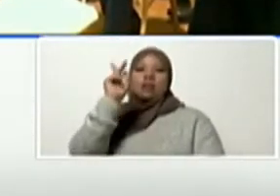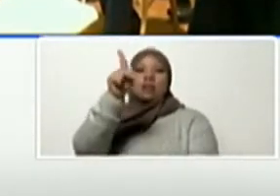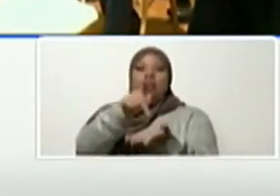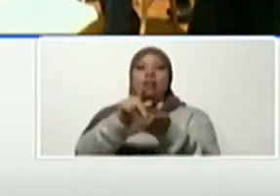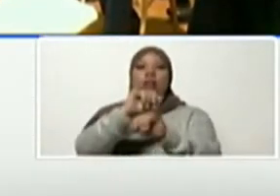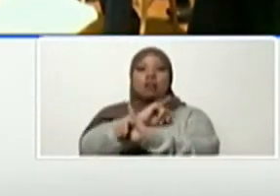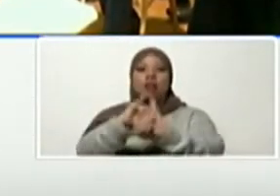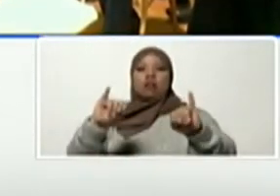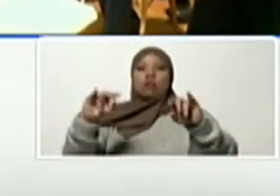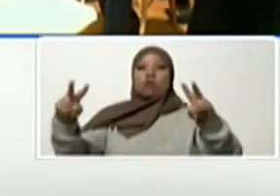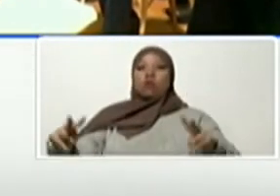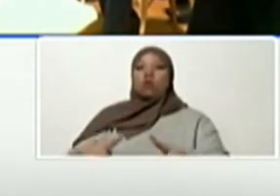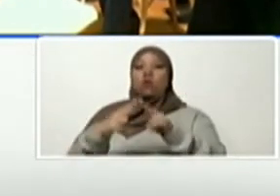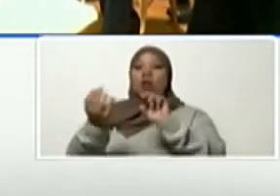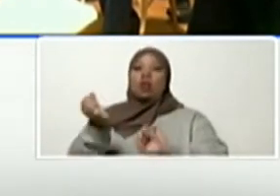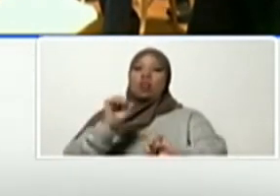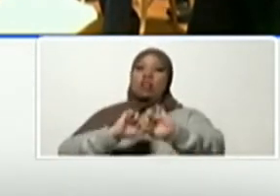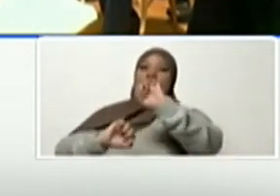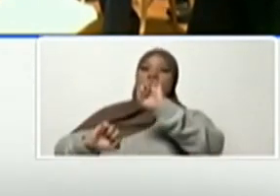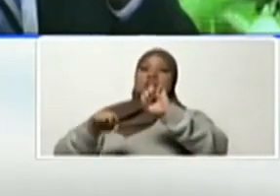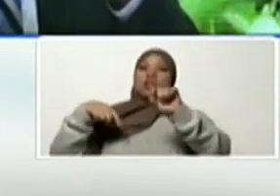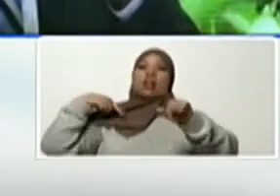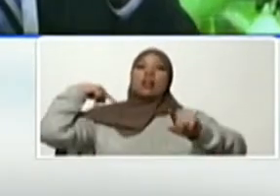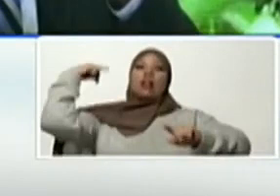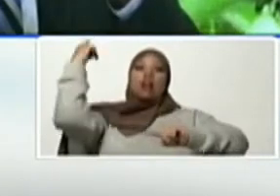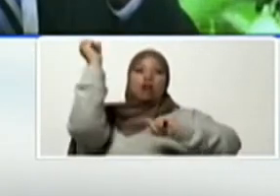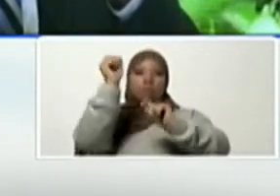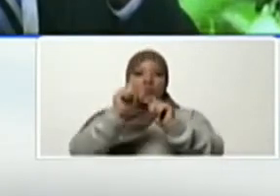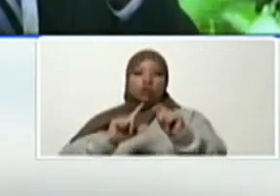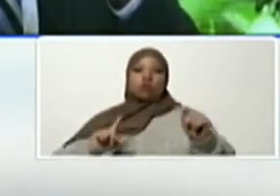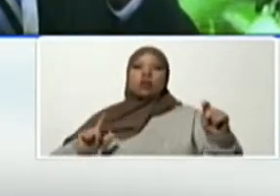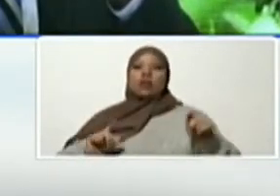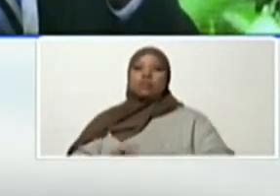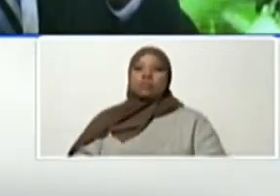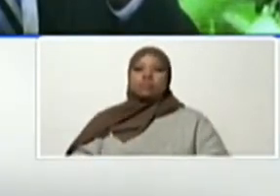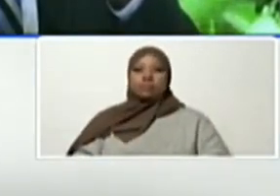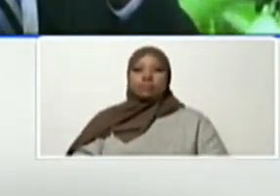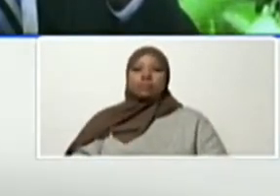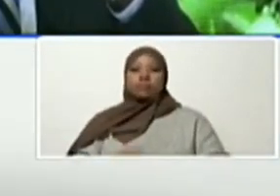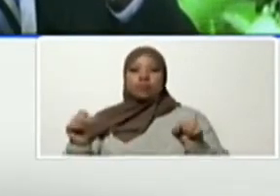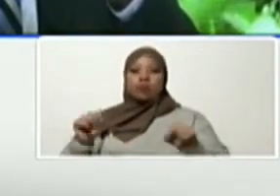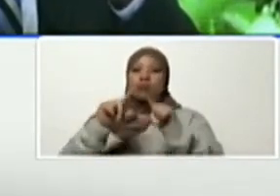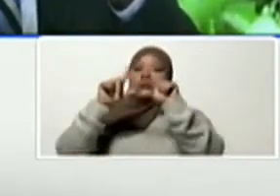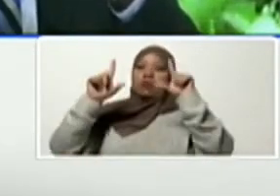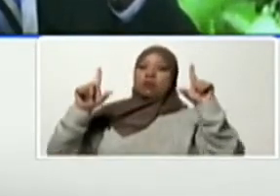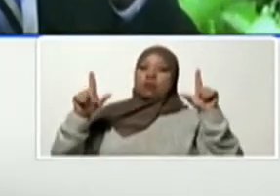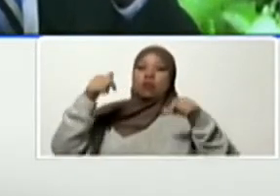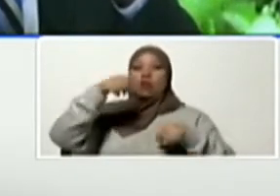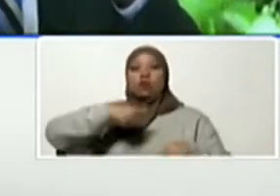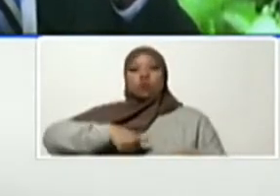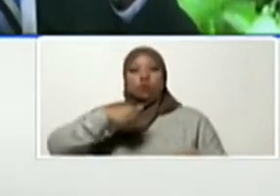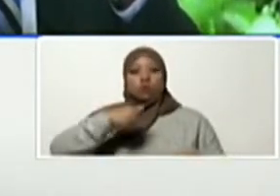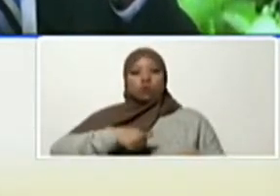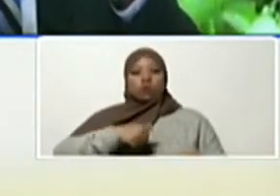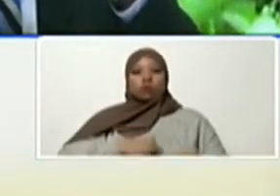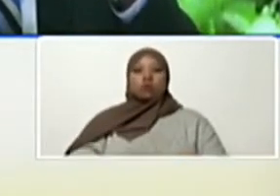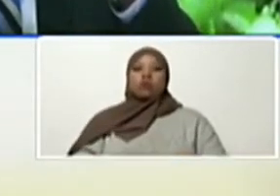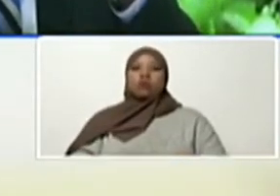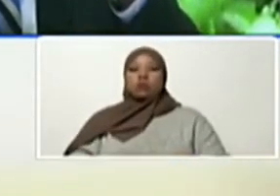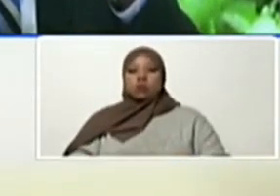a ese encuentro en defensa de la Amazonía. Verdaderamente impactante. Y luego recorrimos.